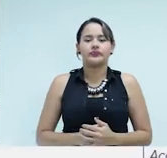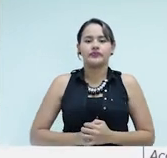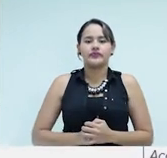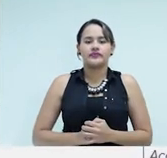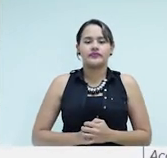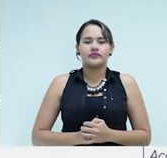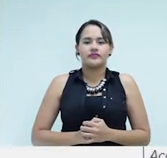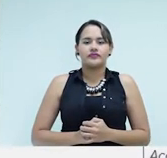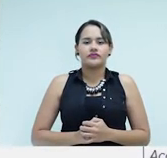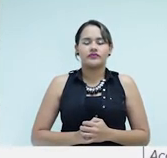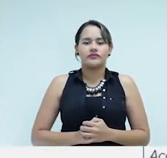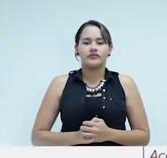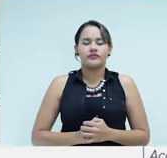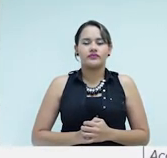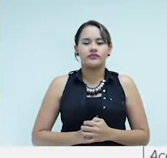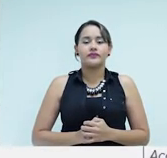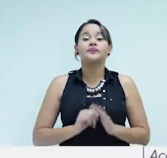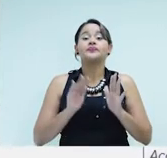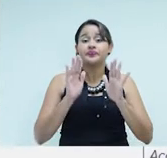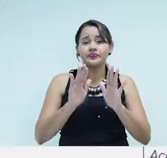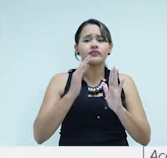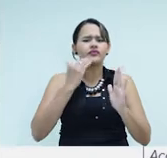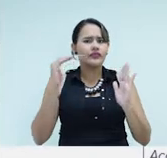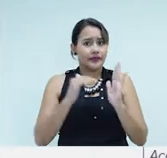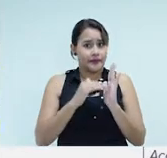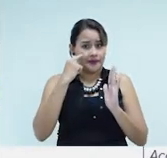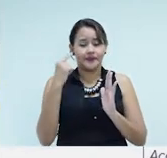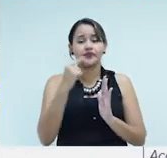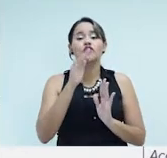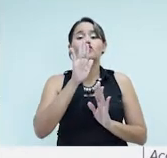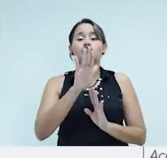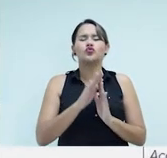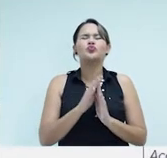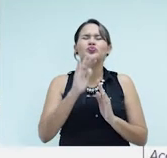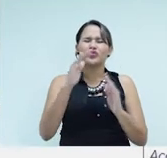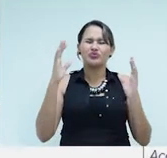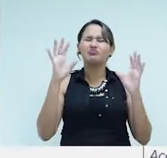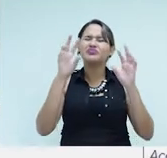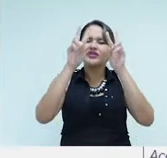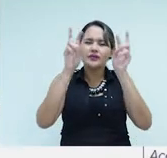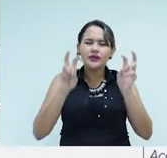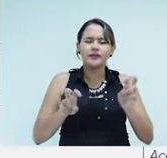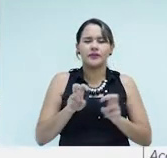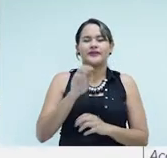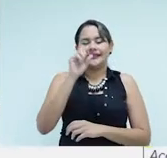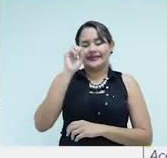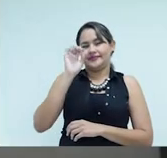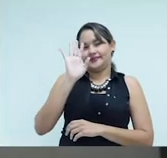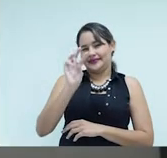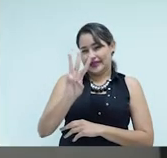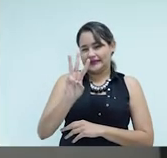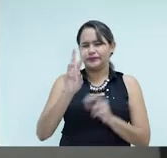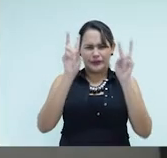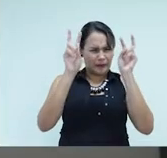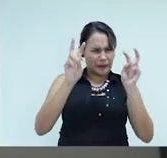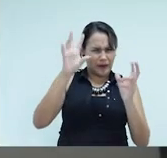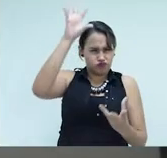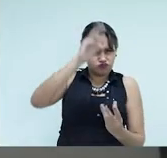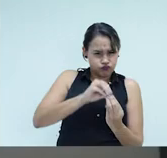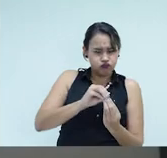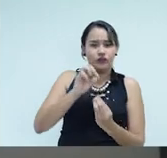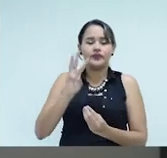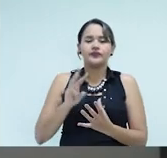en grupo. En estas material tenemos el objetivo de la clase, tenemos un vocabulario